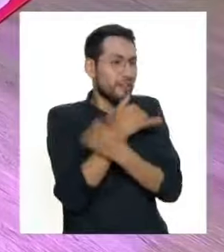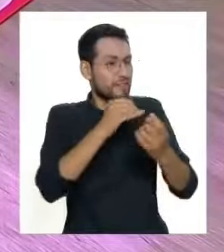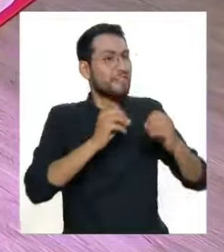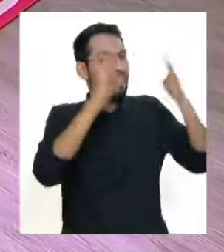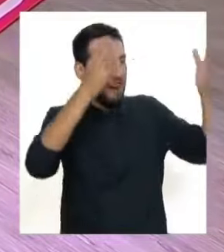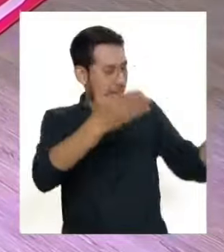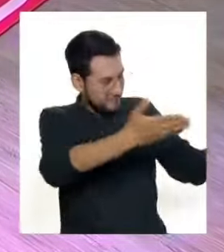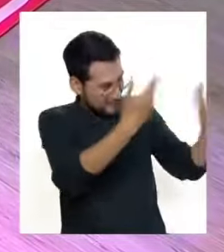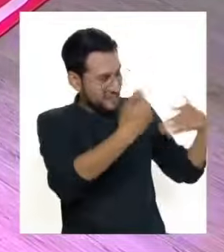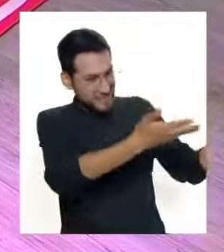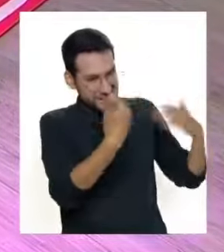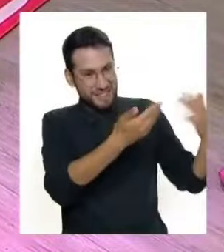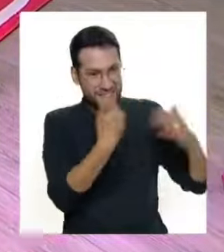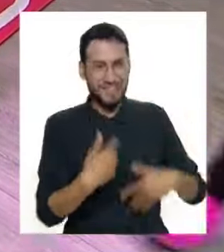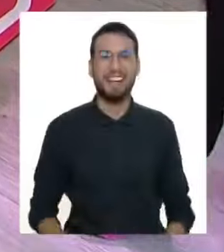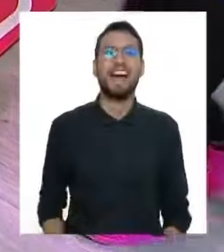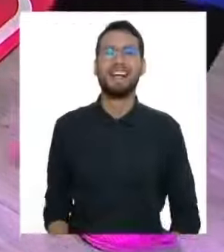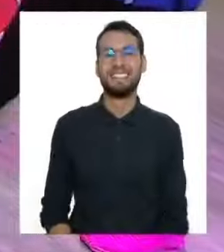felicidad.